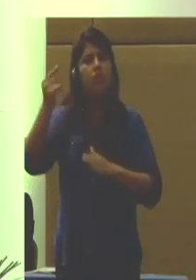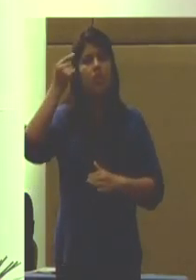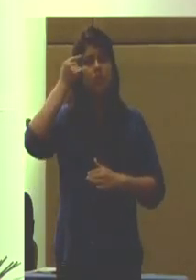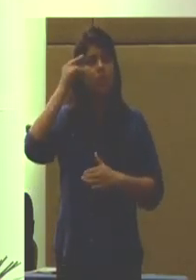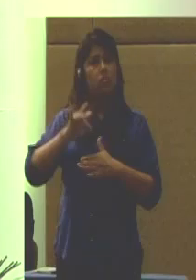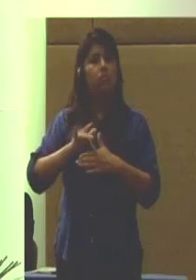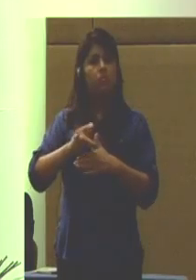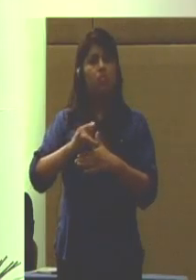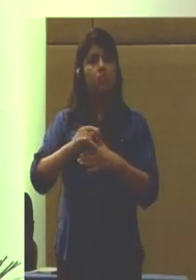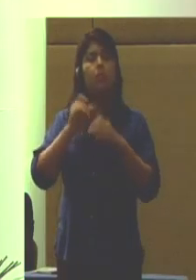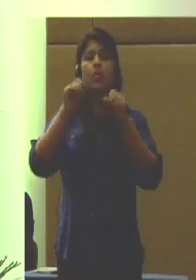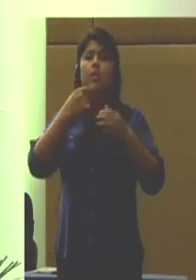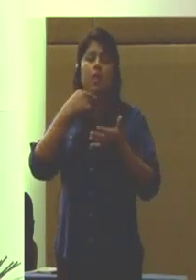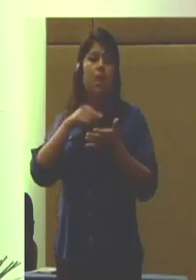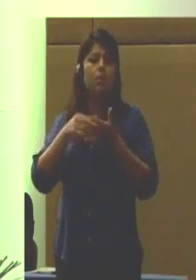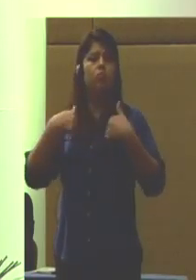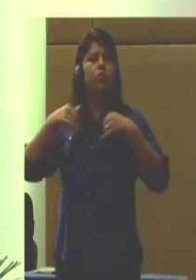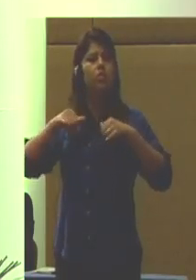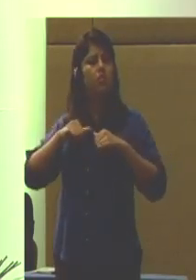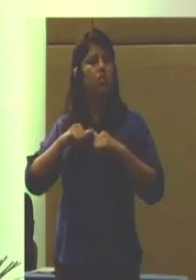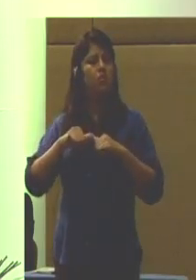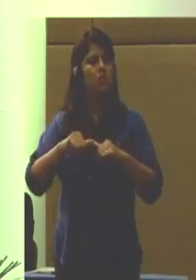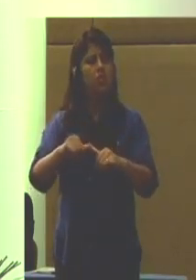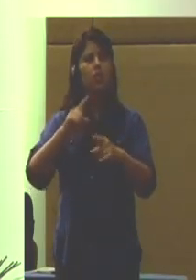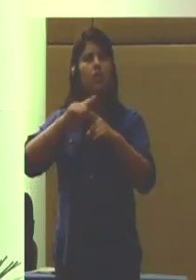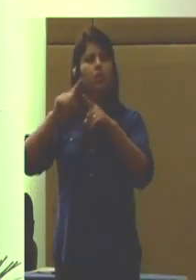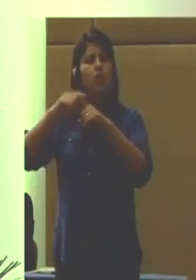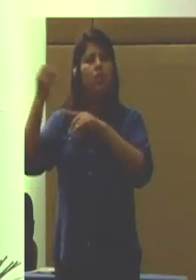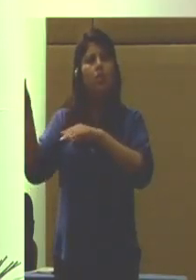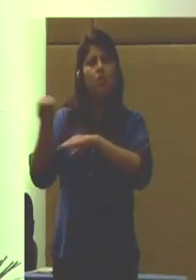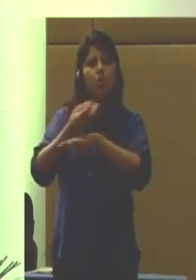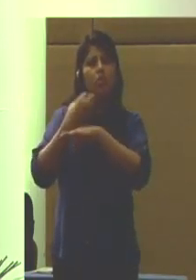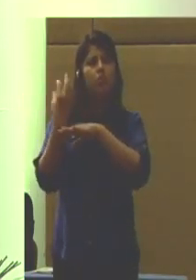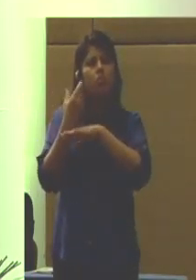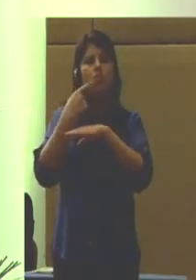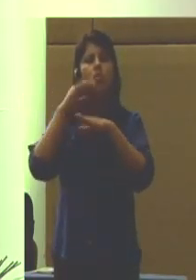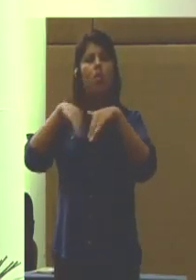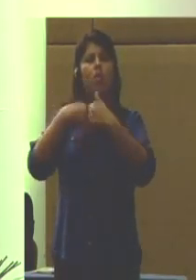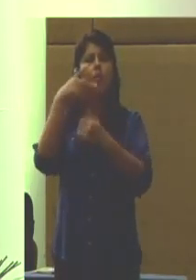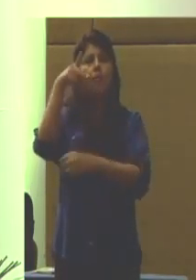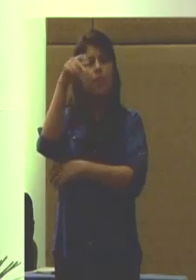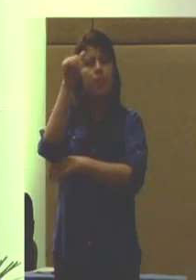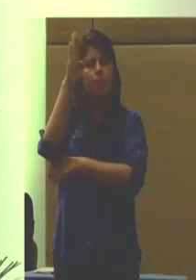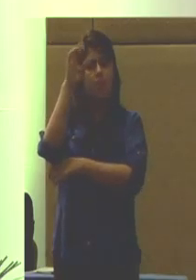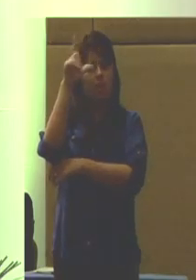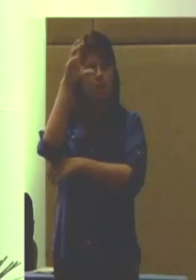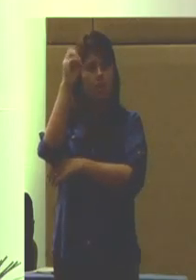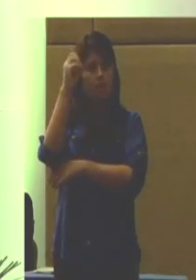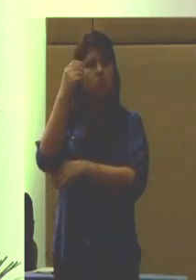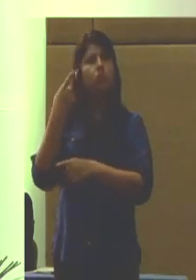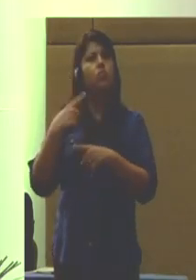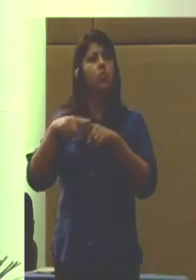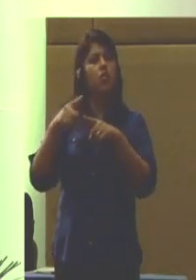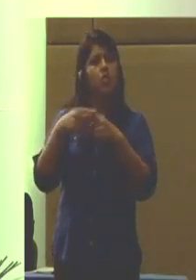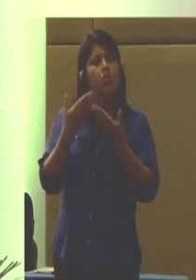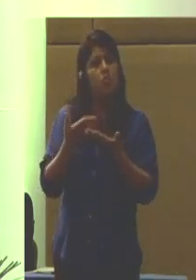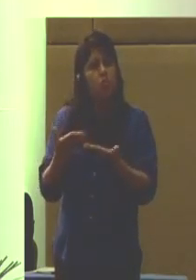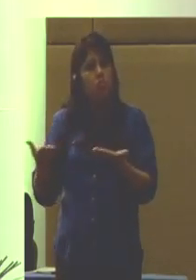nosotros seguimos la orientación de Paulo Freire. porque entre otras cosas, como ya dijeron